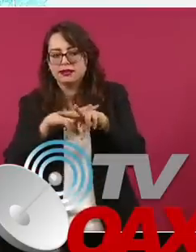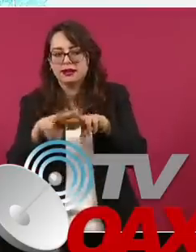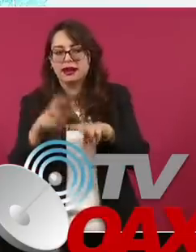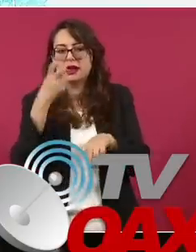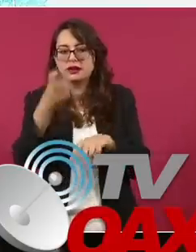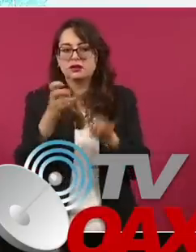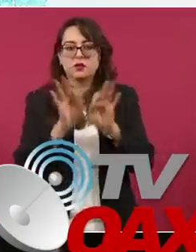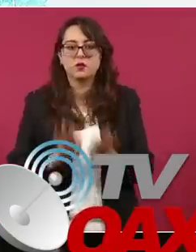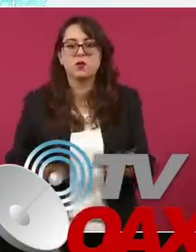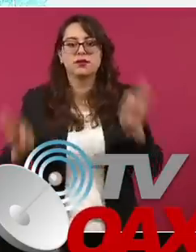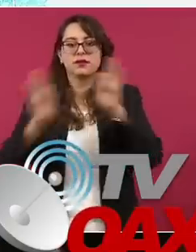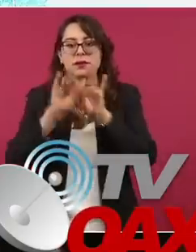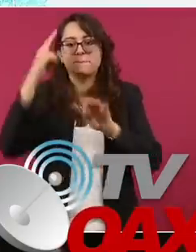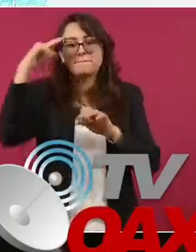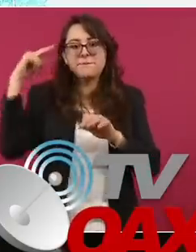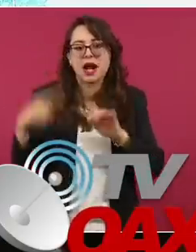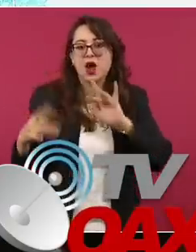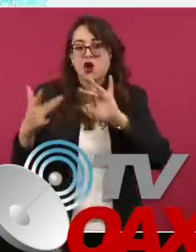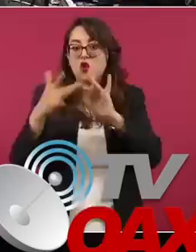si todo